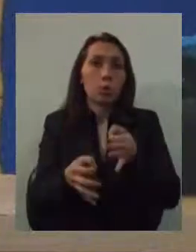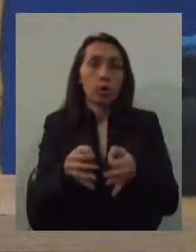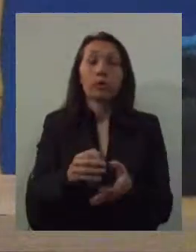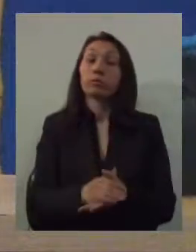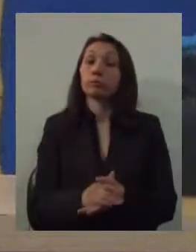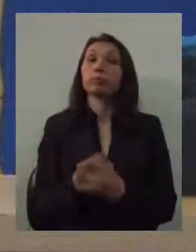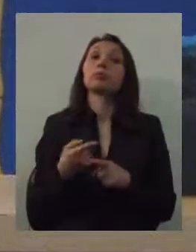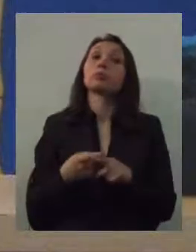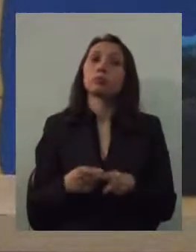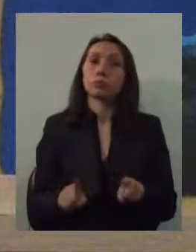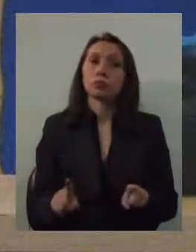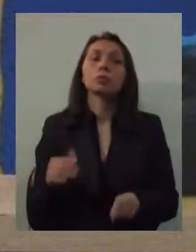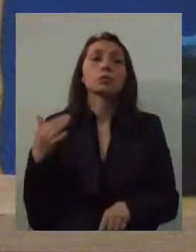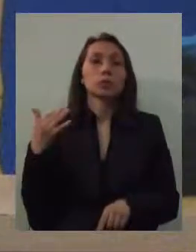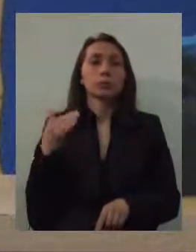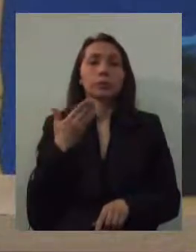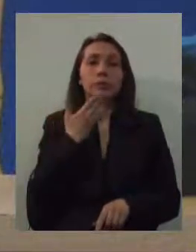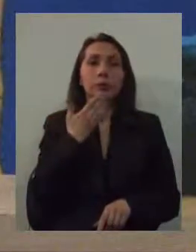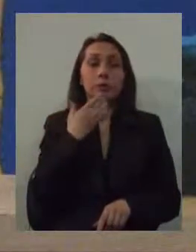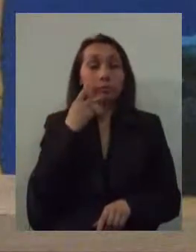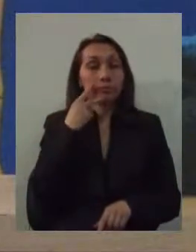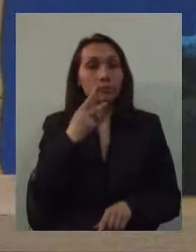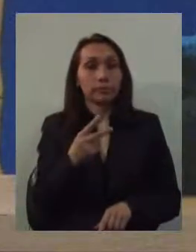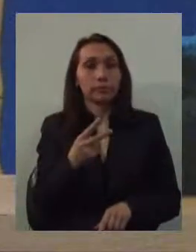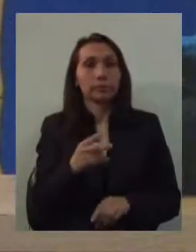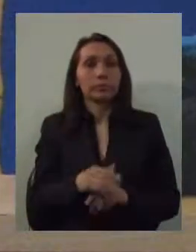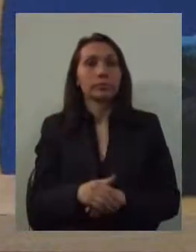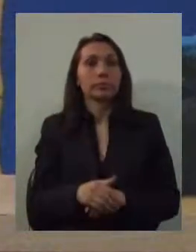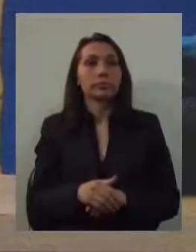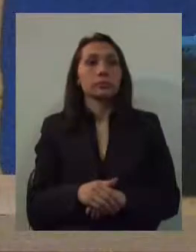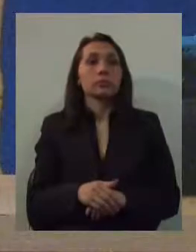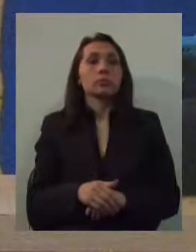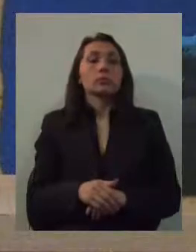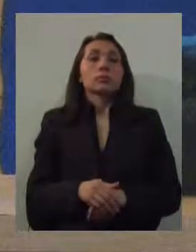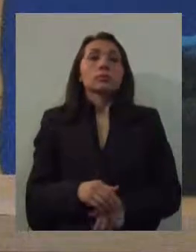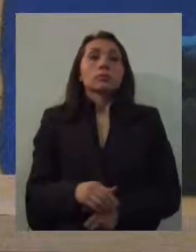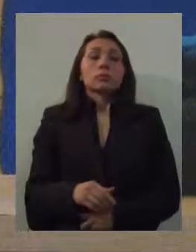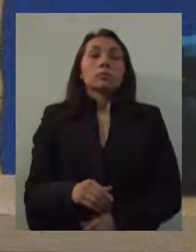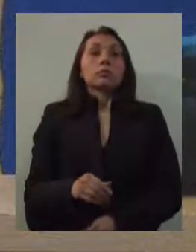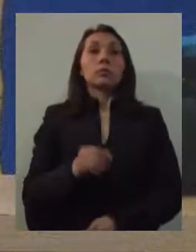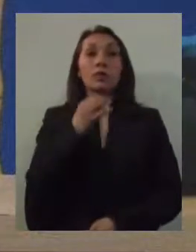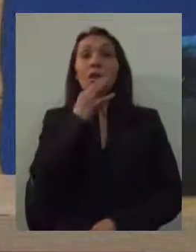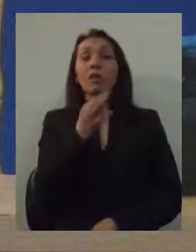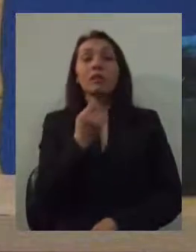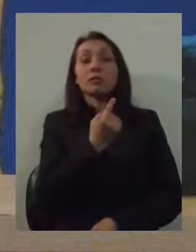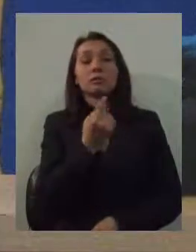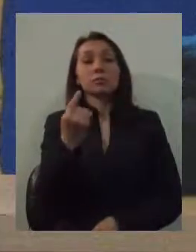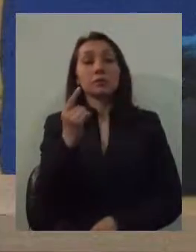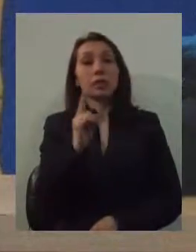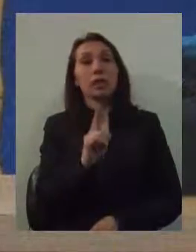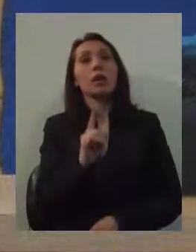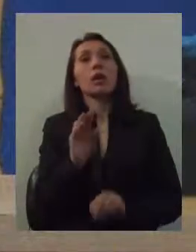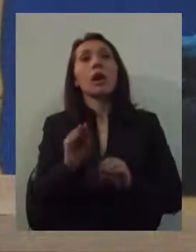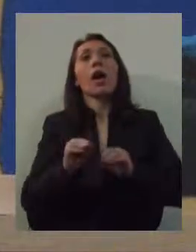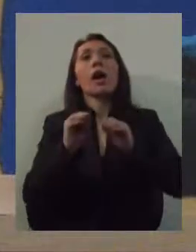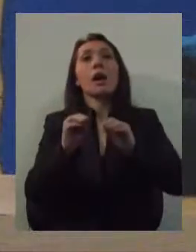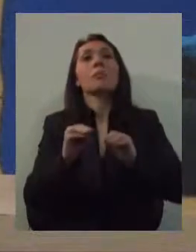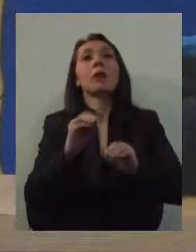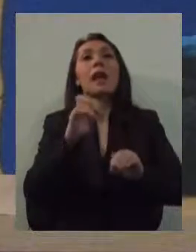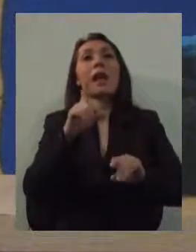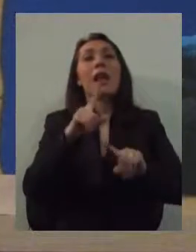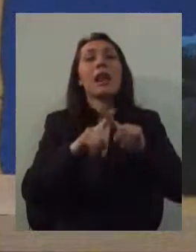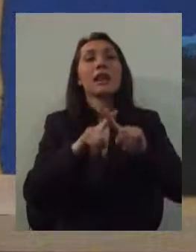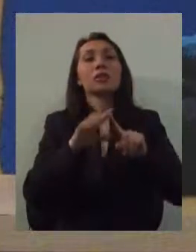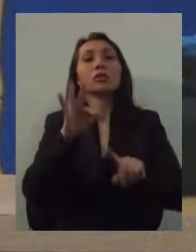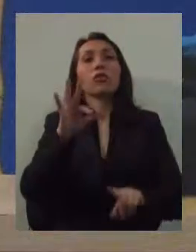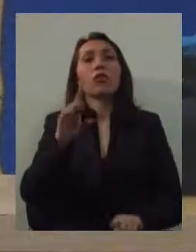Otro principio importante, fíjense ahí, voy a dejar de lado esto de la autonomía de cada grado, la aplicación de la Lex Fori.